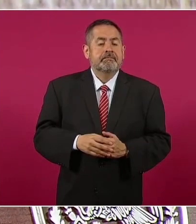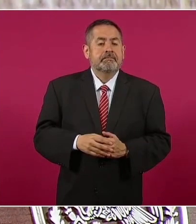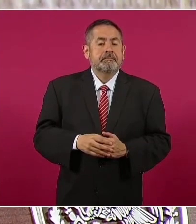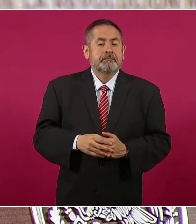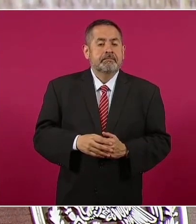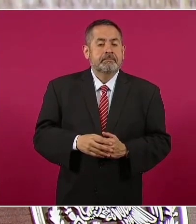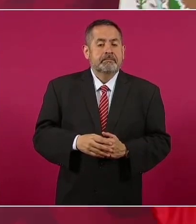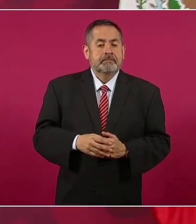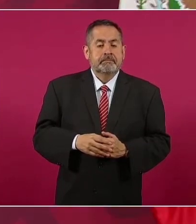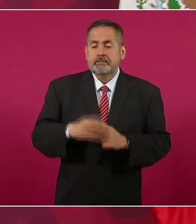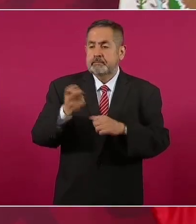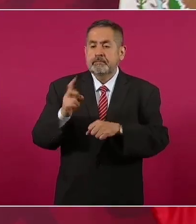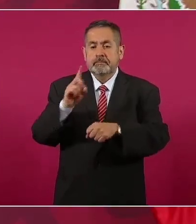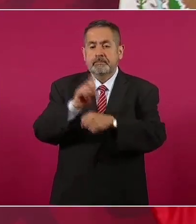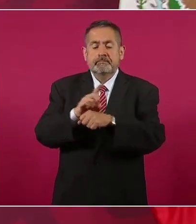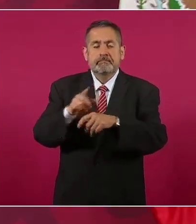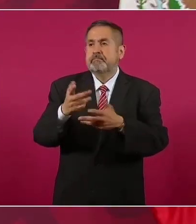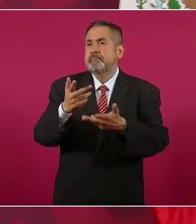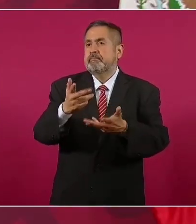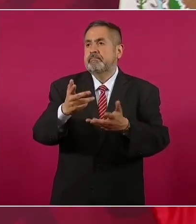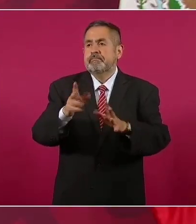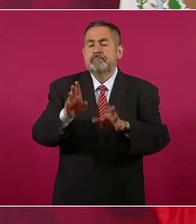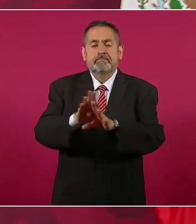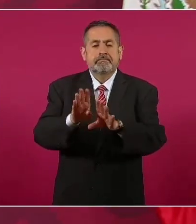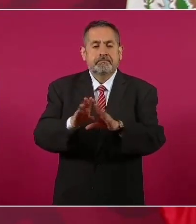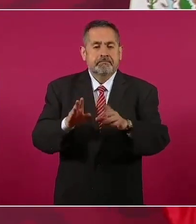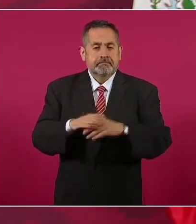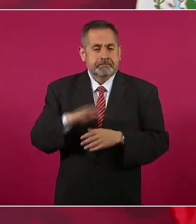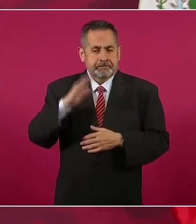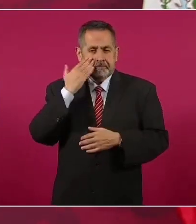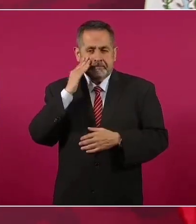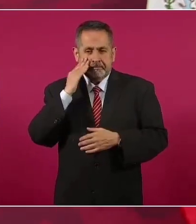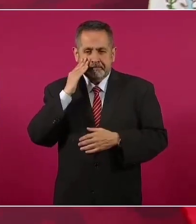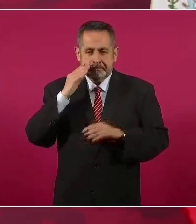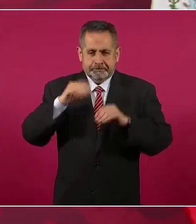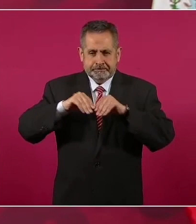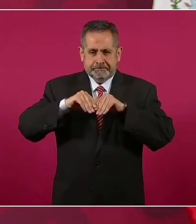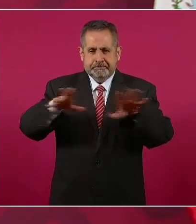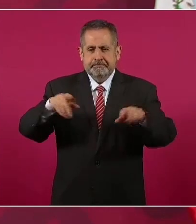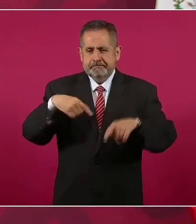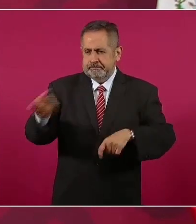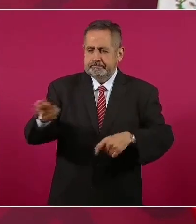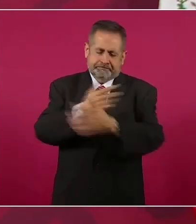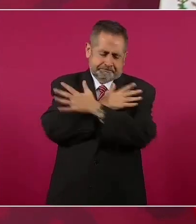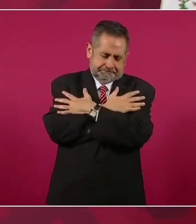ahí les voy a mandar por mi Face un abrazo.